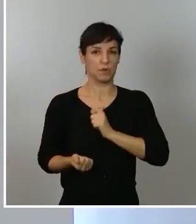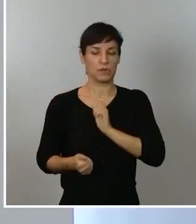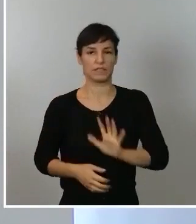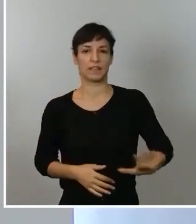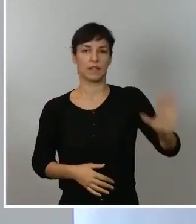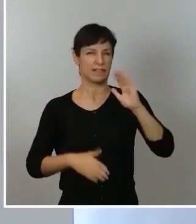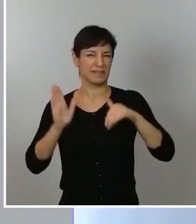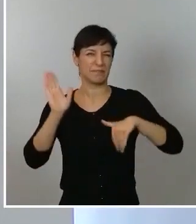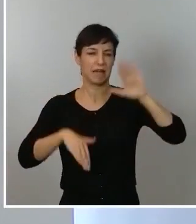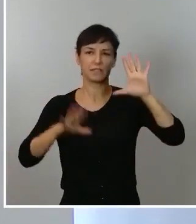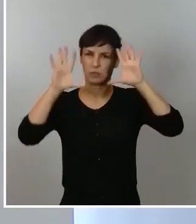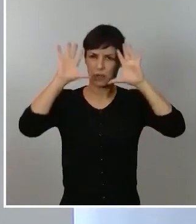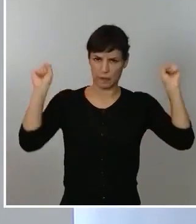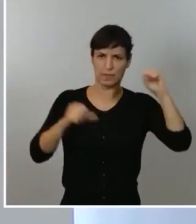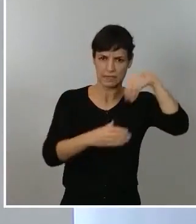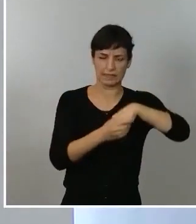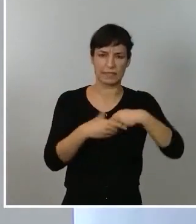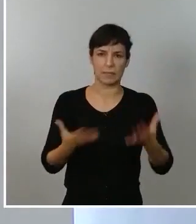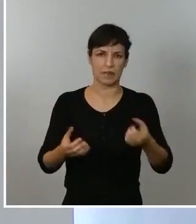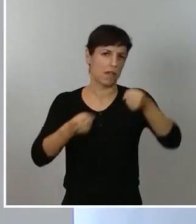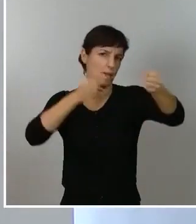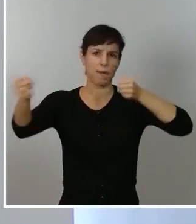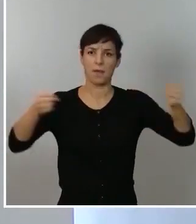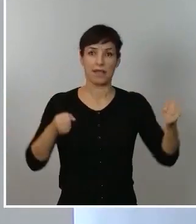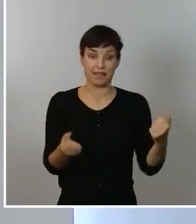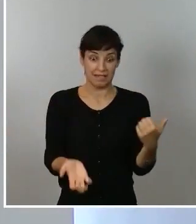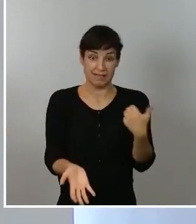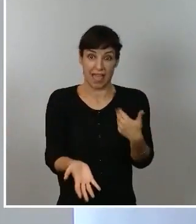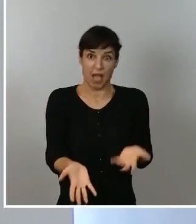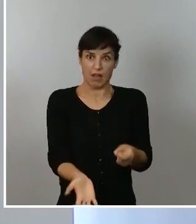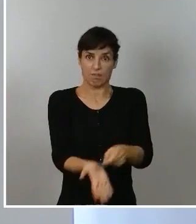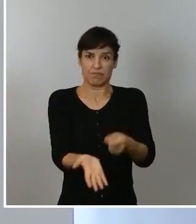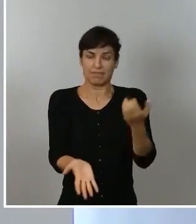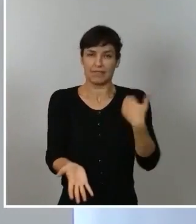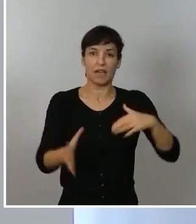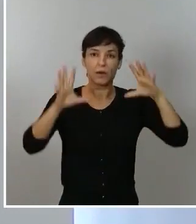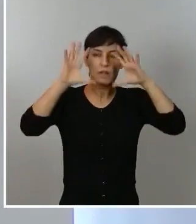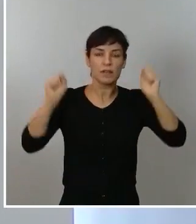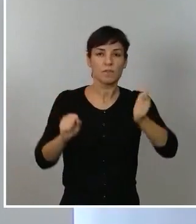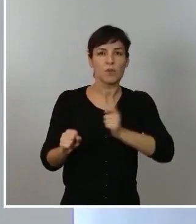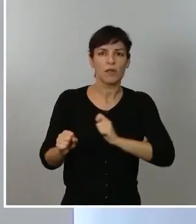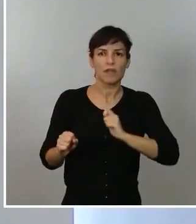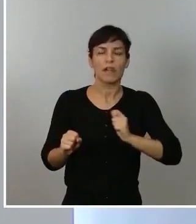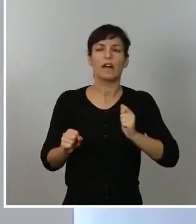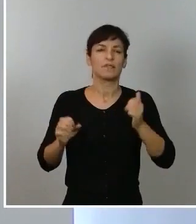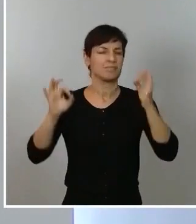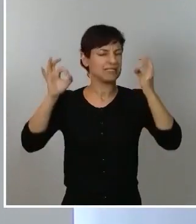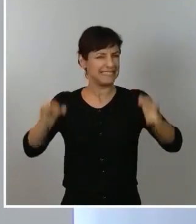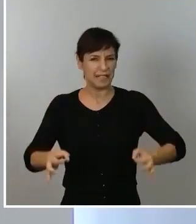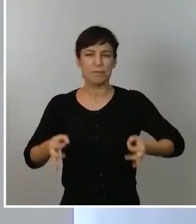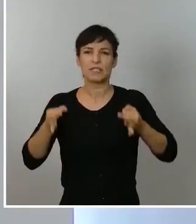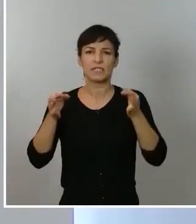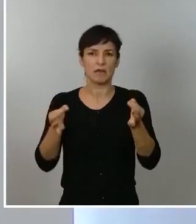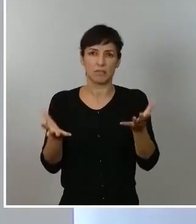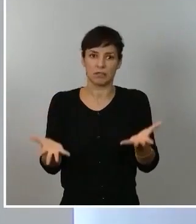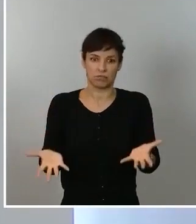Guardias Civiles. De inmediato, estes Policías e Guardias Civiles que han sido postos en todo momento a disposición